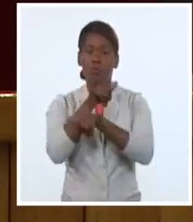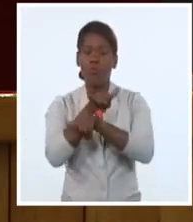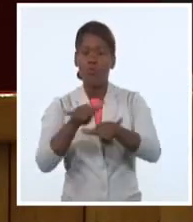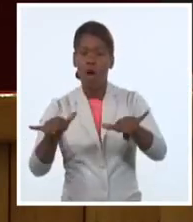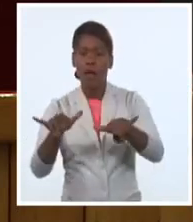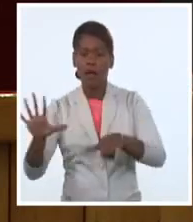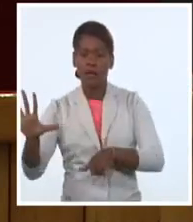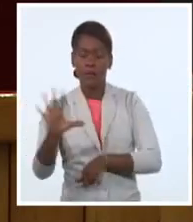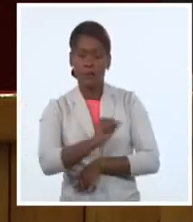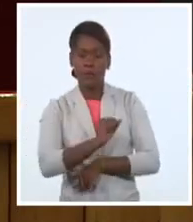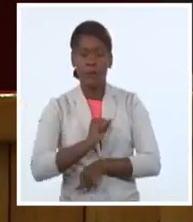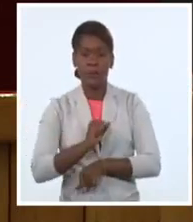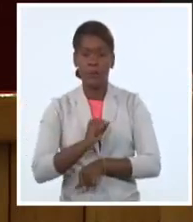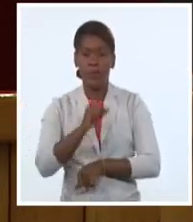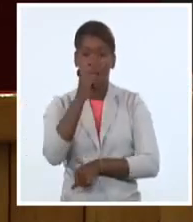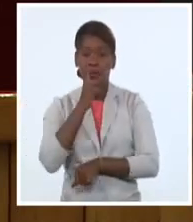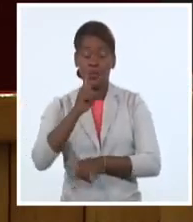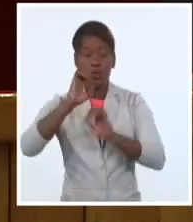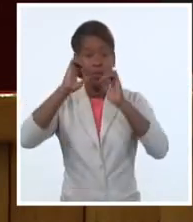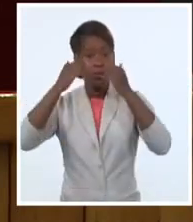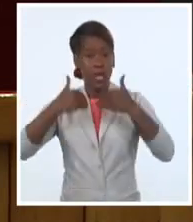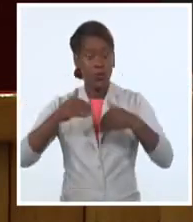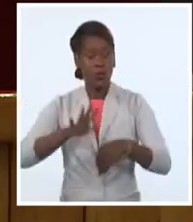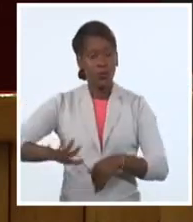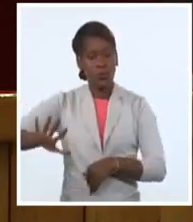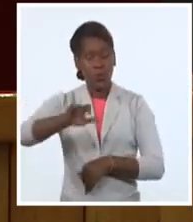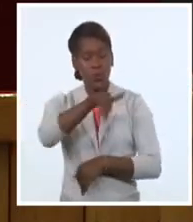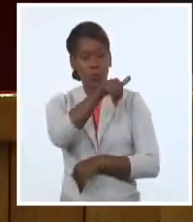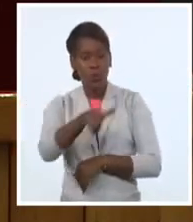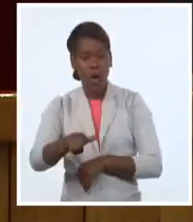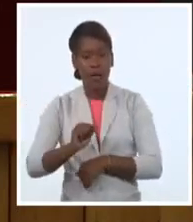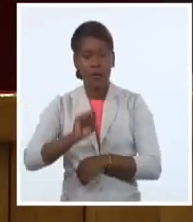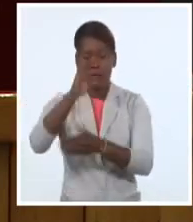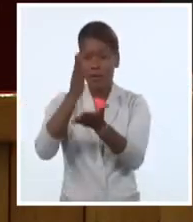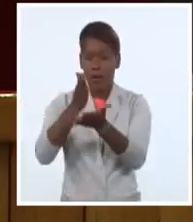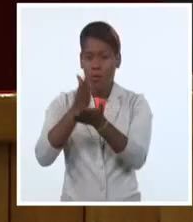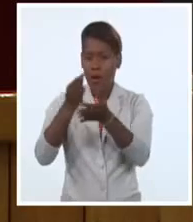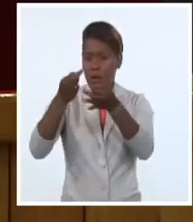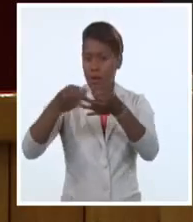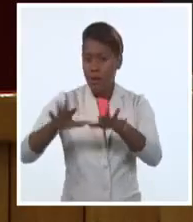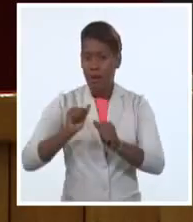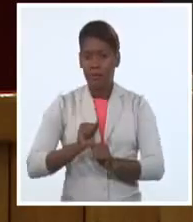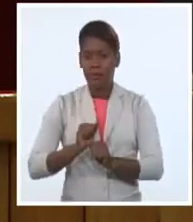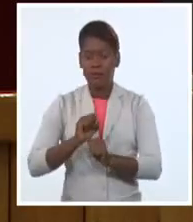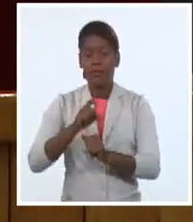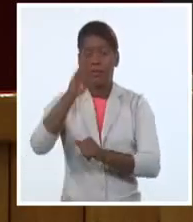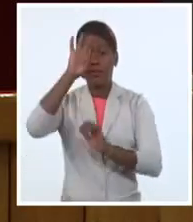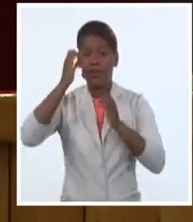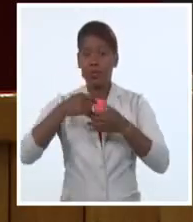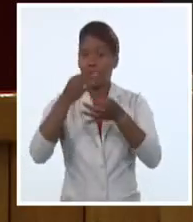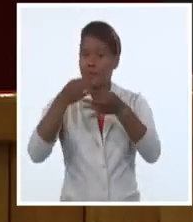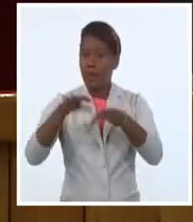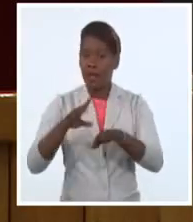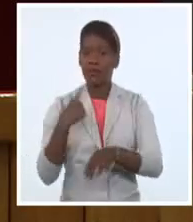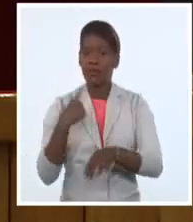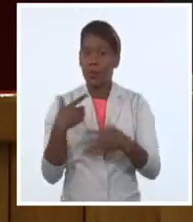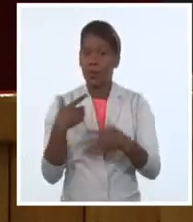de que hayamos sobrevivido a ese cerco feroz y genocida sin renunciar a desarrollarnos.